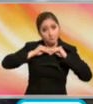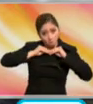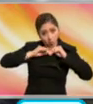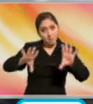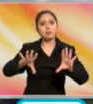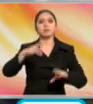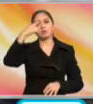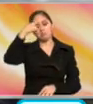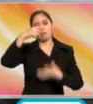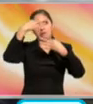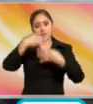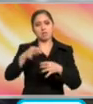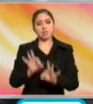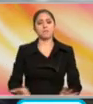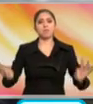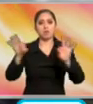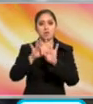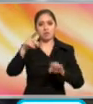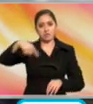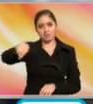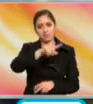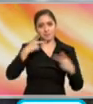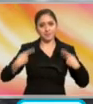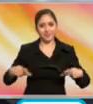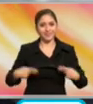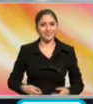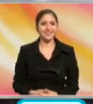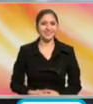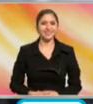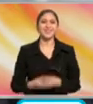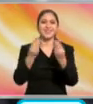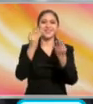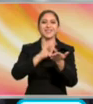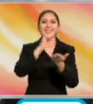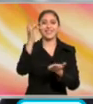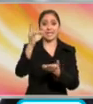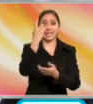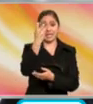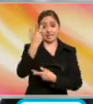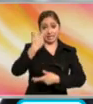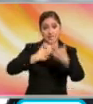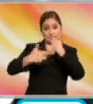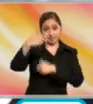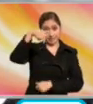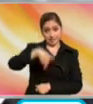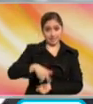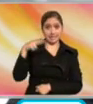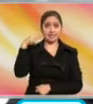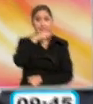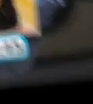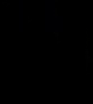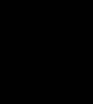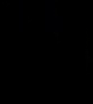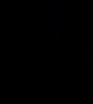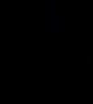de relevancia e importancia, sobre todo para que el ciudadano la pueda ocupar. Claro. Muchas gracias, y nosotros con esto regresamos rápidamente al estudio de Tus Ciudades.